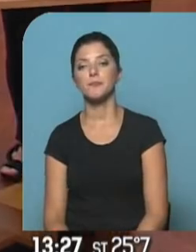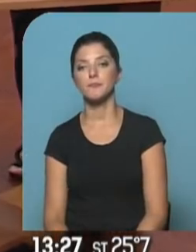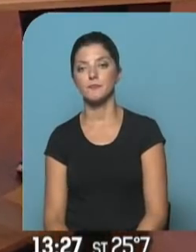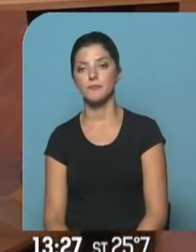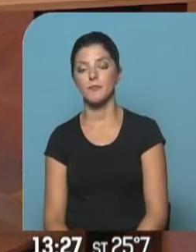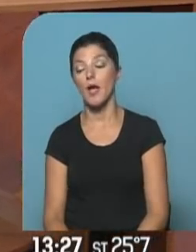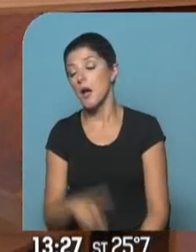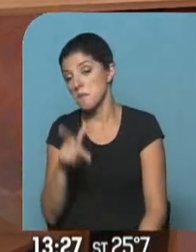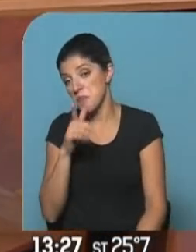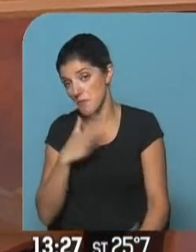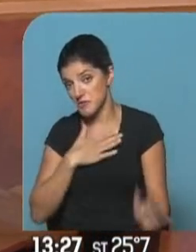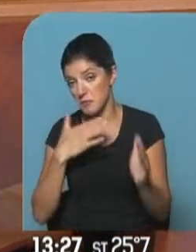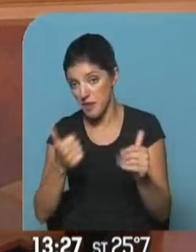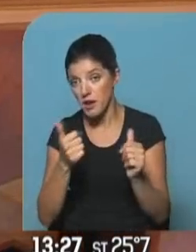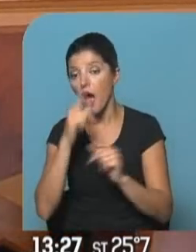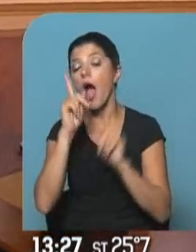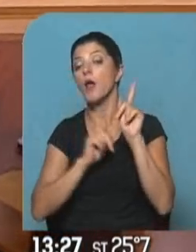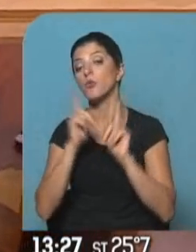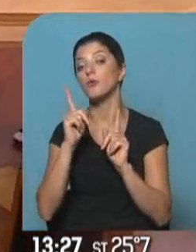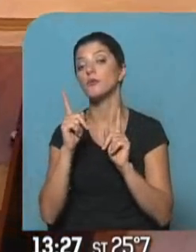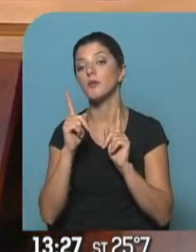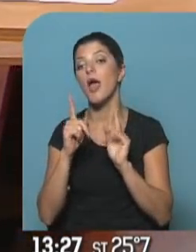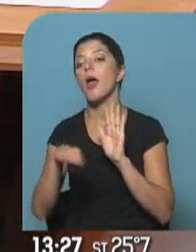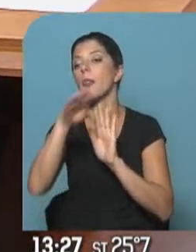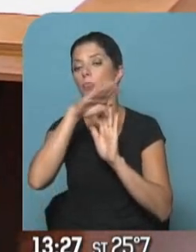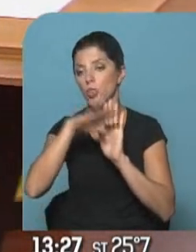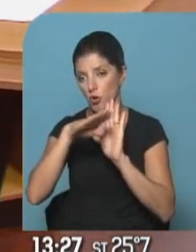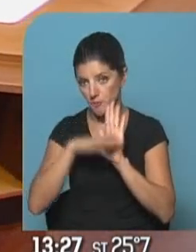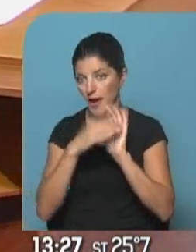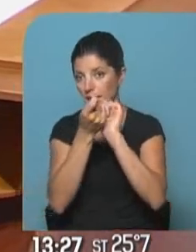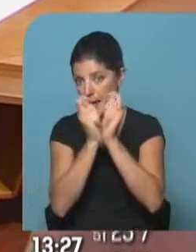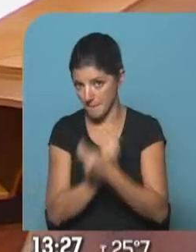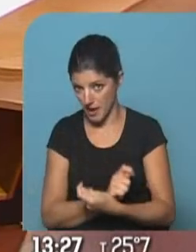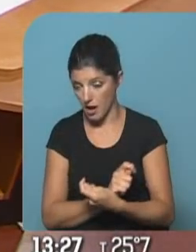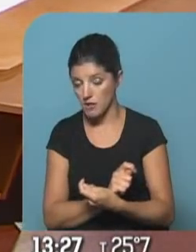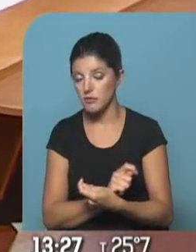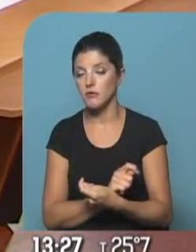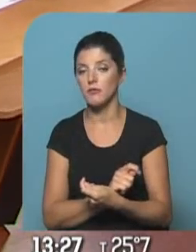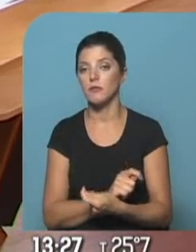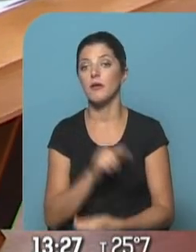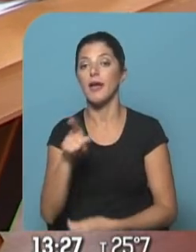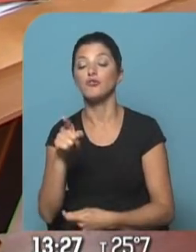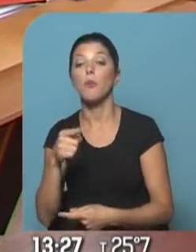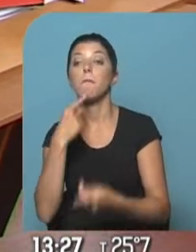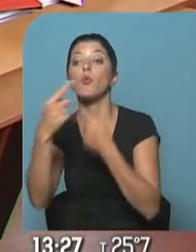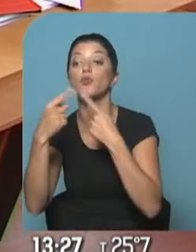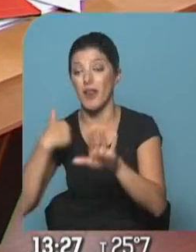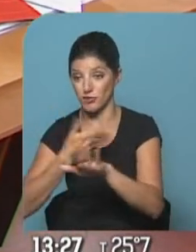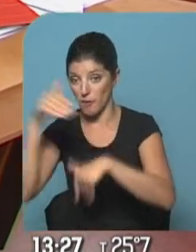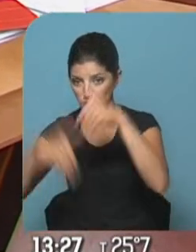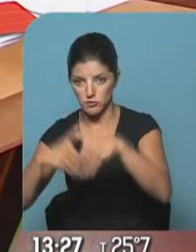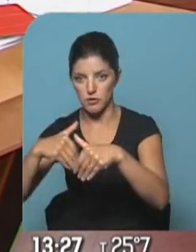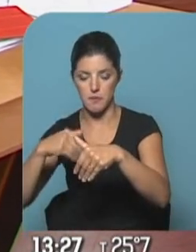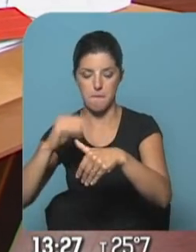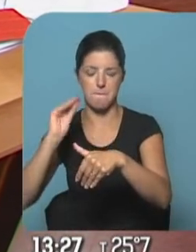determinadas circunstancias, modificar alguna de las normas. Lo quisieron hacer por plebiscito, les sale mal,